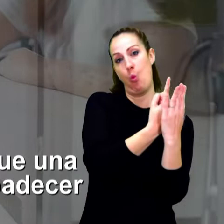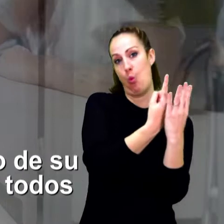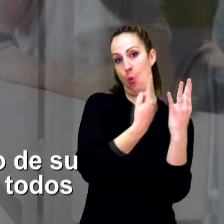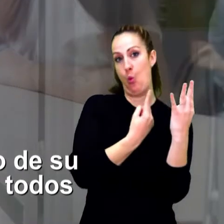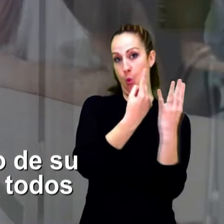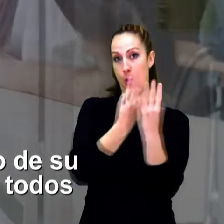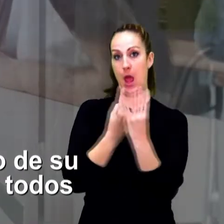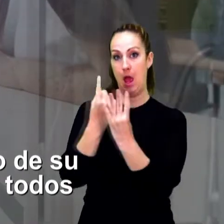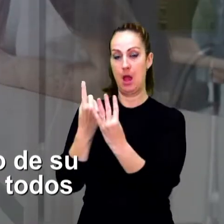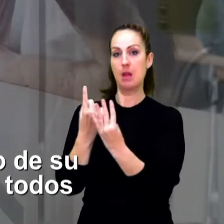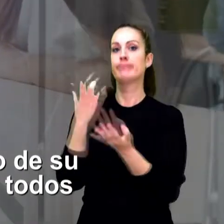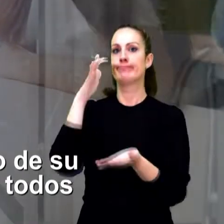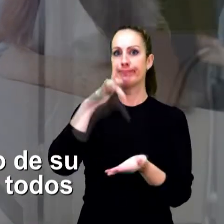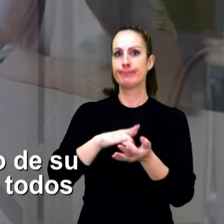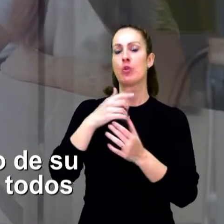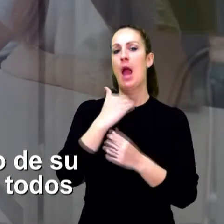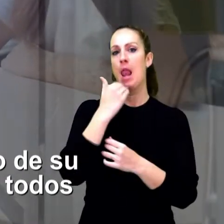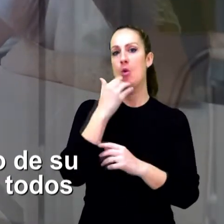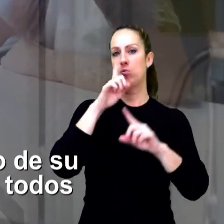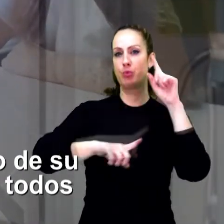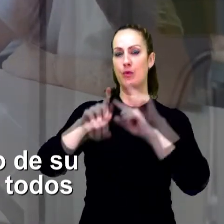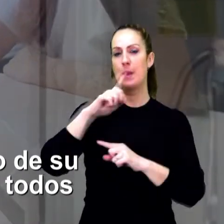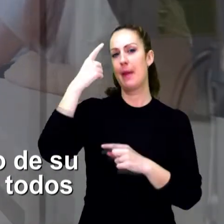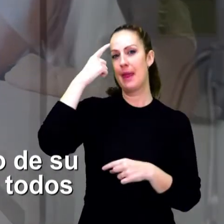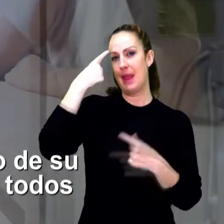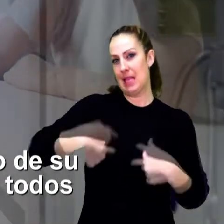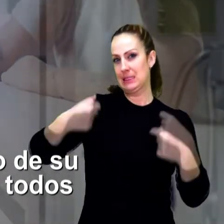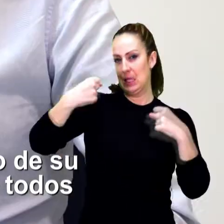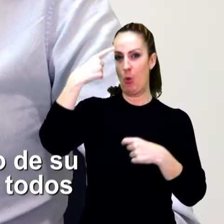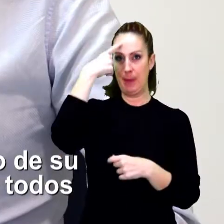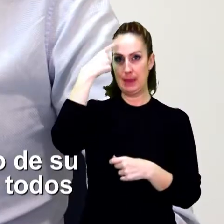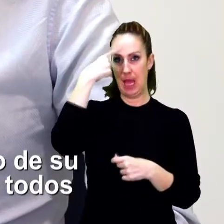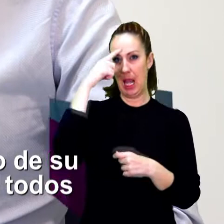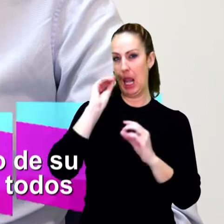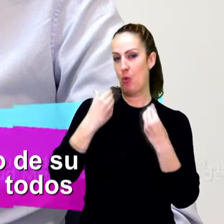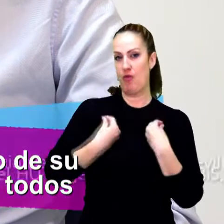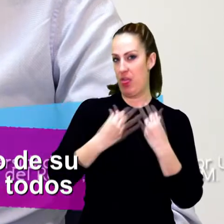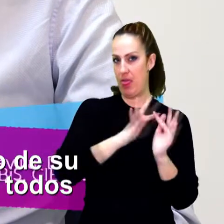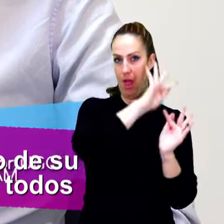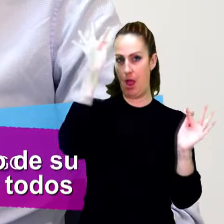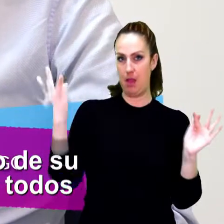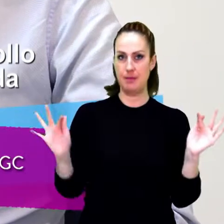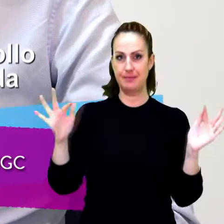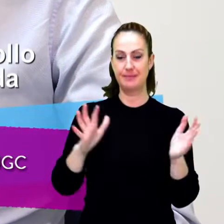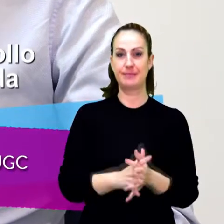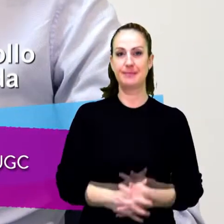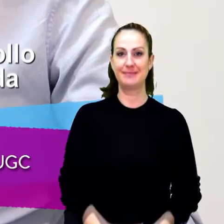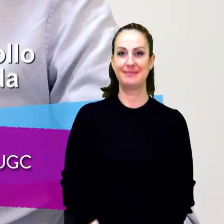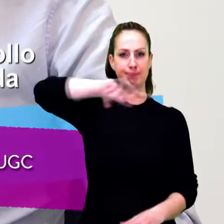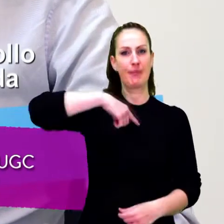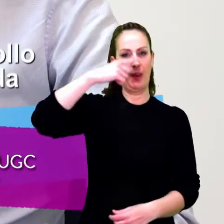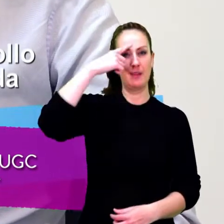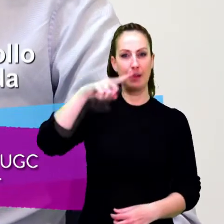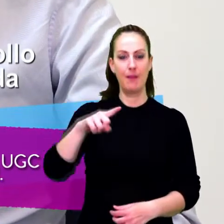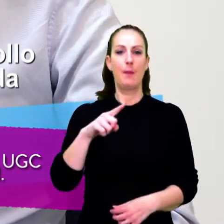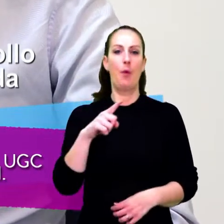llegar a padecer algún problema de salud mental a lo largo de su vida. Bueno, la adolescencia, en primer lugar, ya todos entendemos que es un periodo,